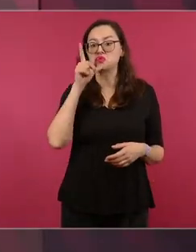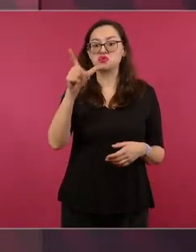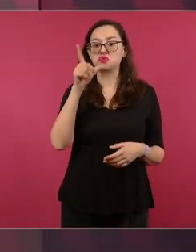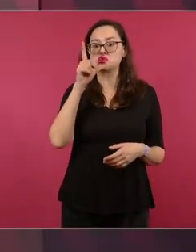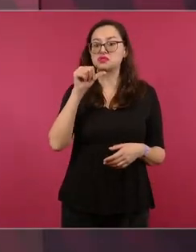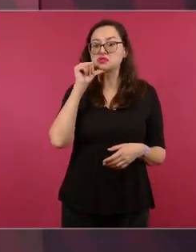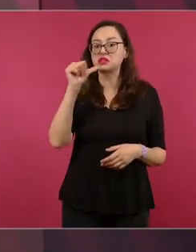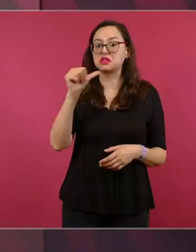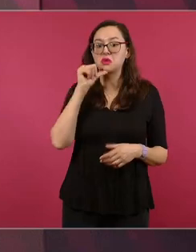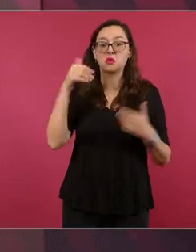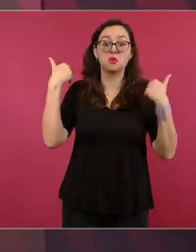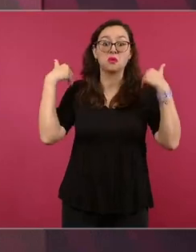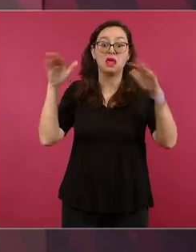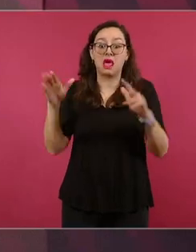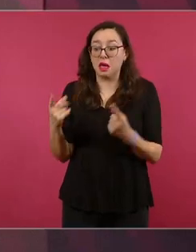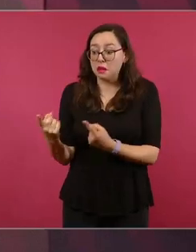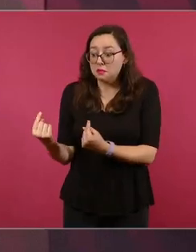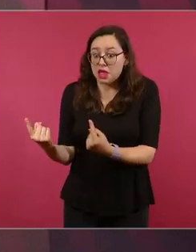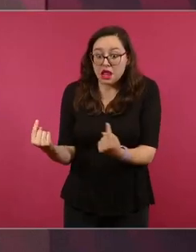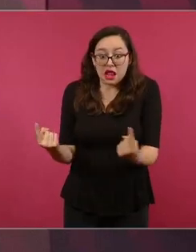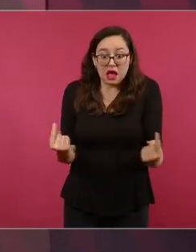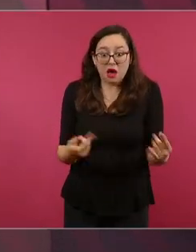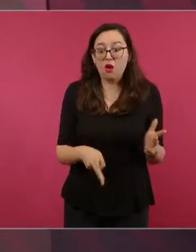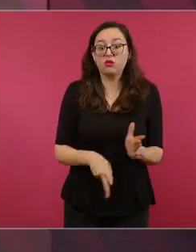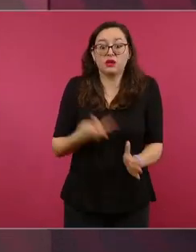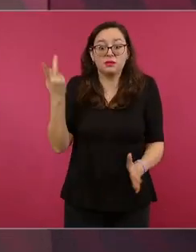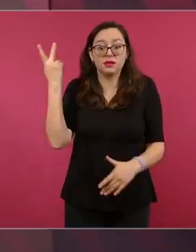iban a regresar los candiles,